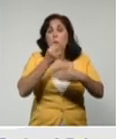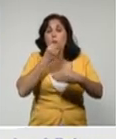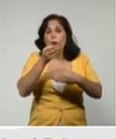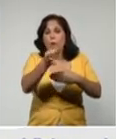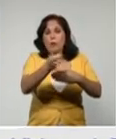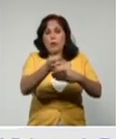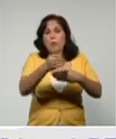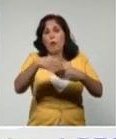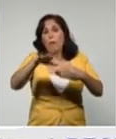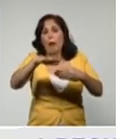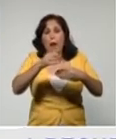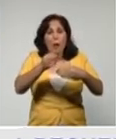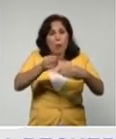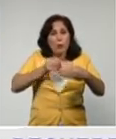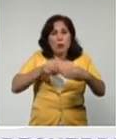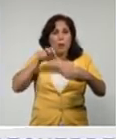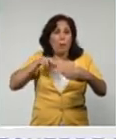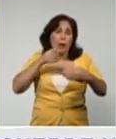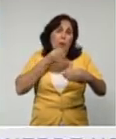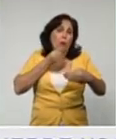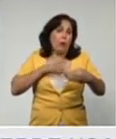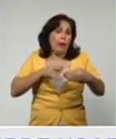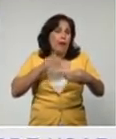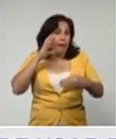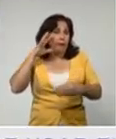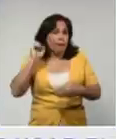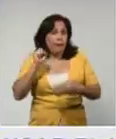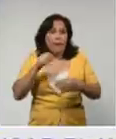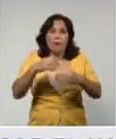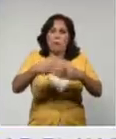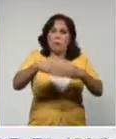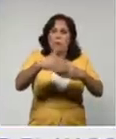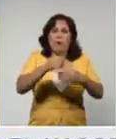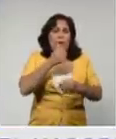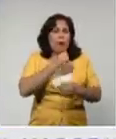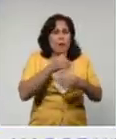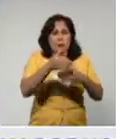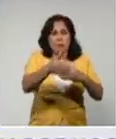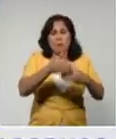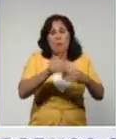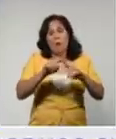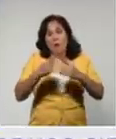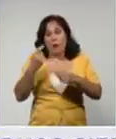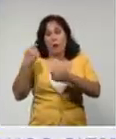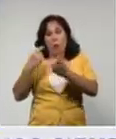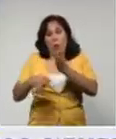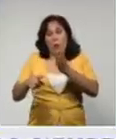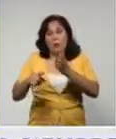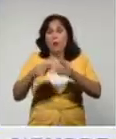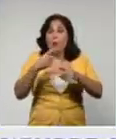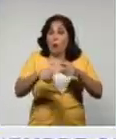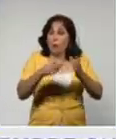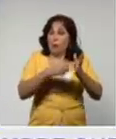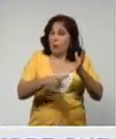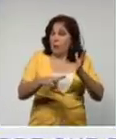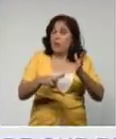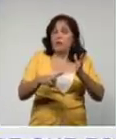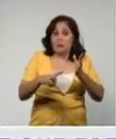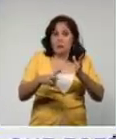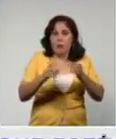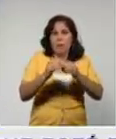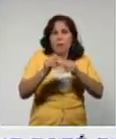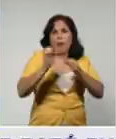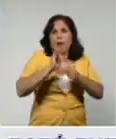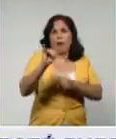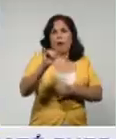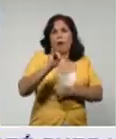Lo tienes ahí, Lilian, los casos diarios de La Habana. Bueno, ahí está la dispersión en La Habana,